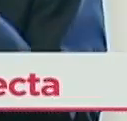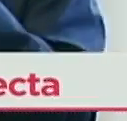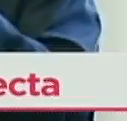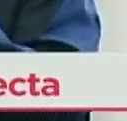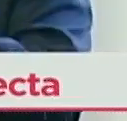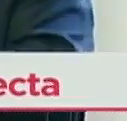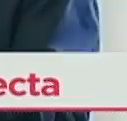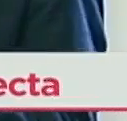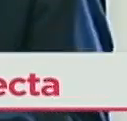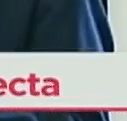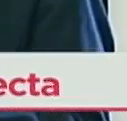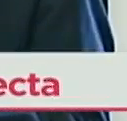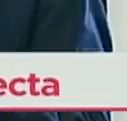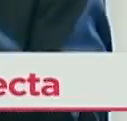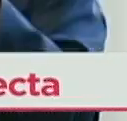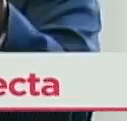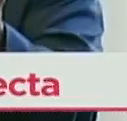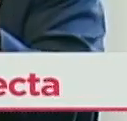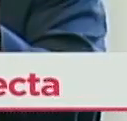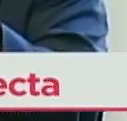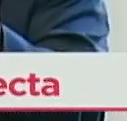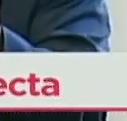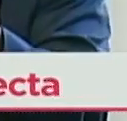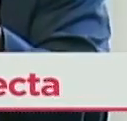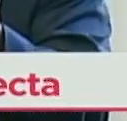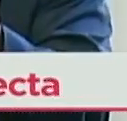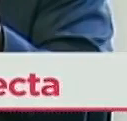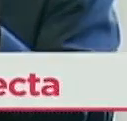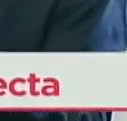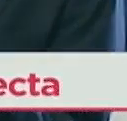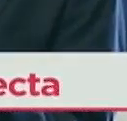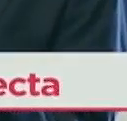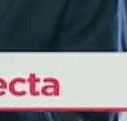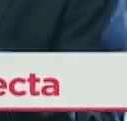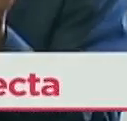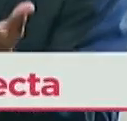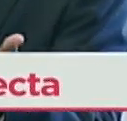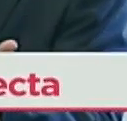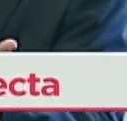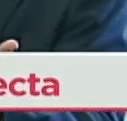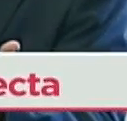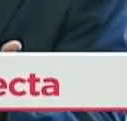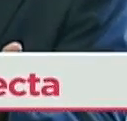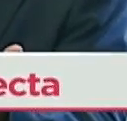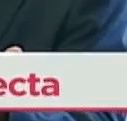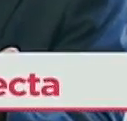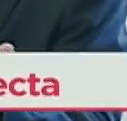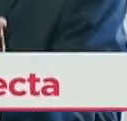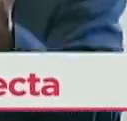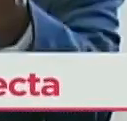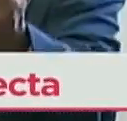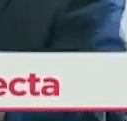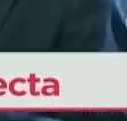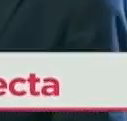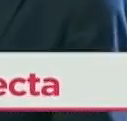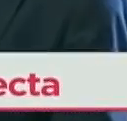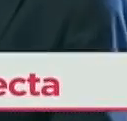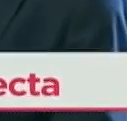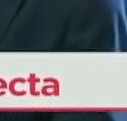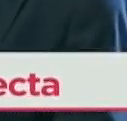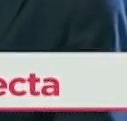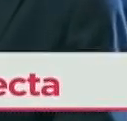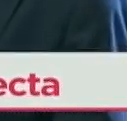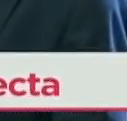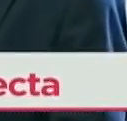sería, la opinión de ustedes de cara al proceso presidencial? No participaron porque preferían participar en el proceso presidencial del